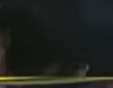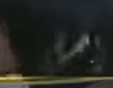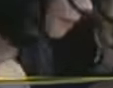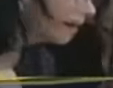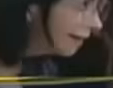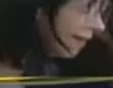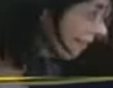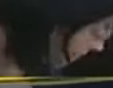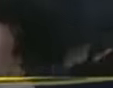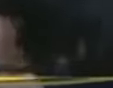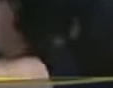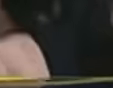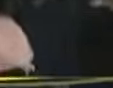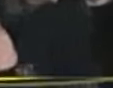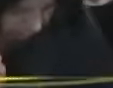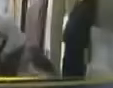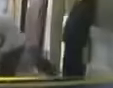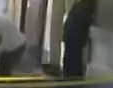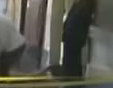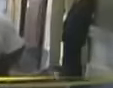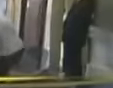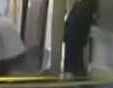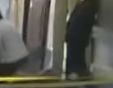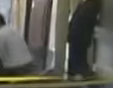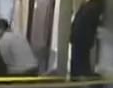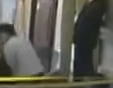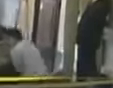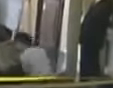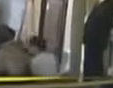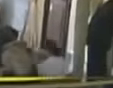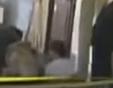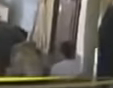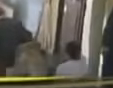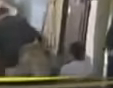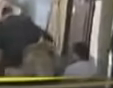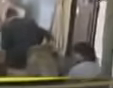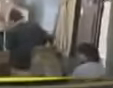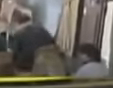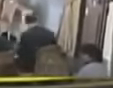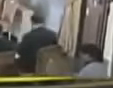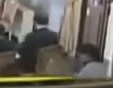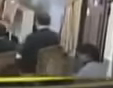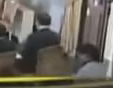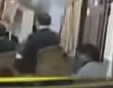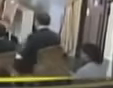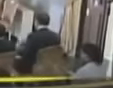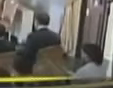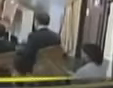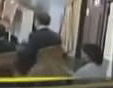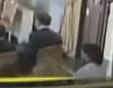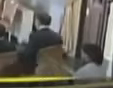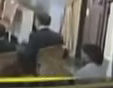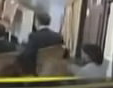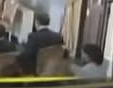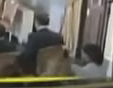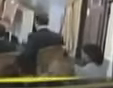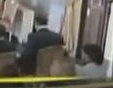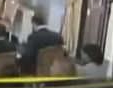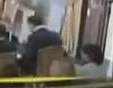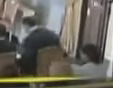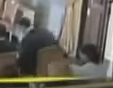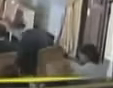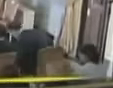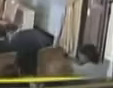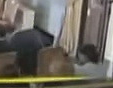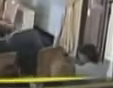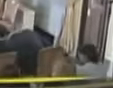presentes. Señoras y señores, tengan todas y todos muy buenas tardes. Sean bienvenidos